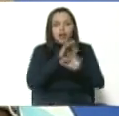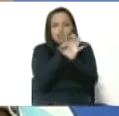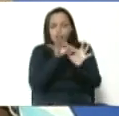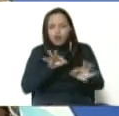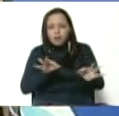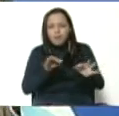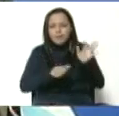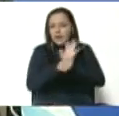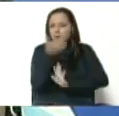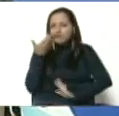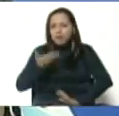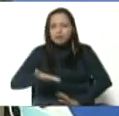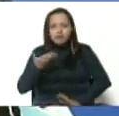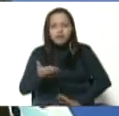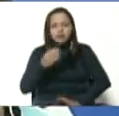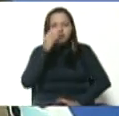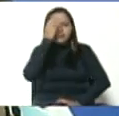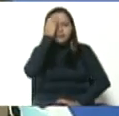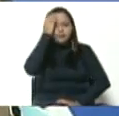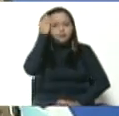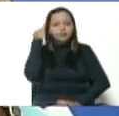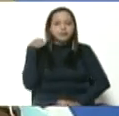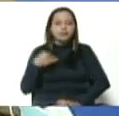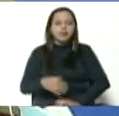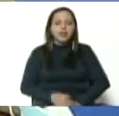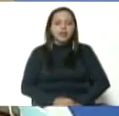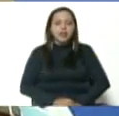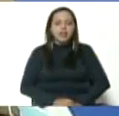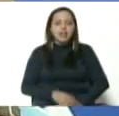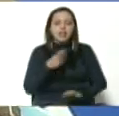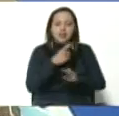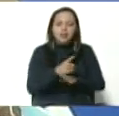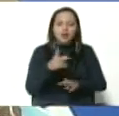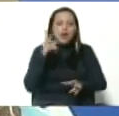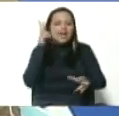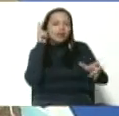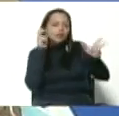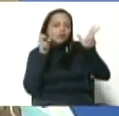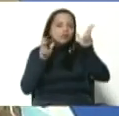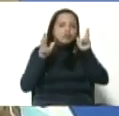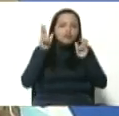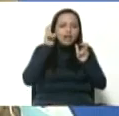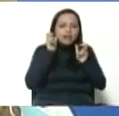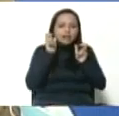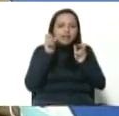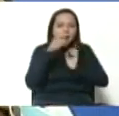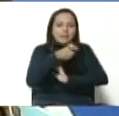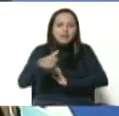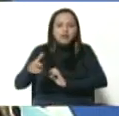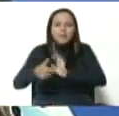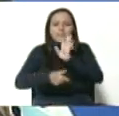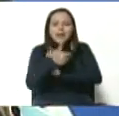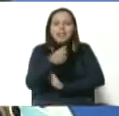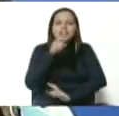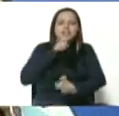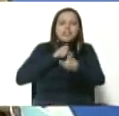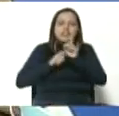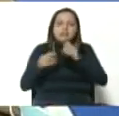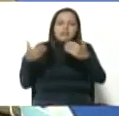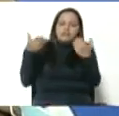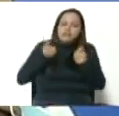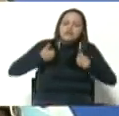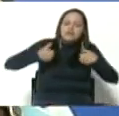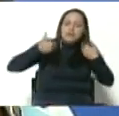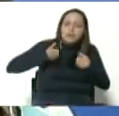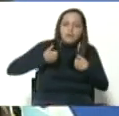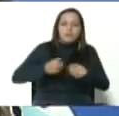más importante, uno tiene que escuchar más a aquellos que más han sido agredidos, aquellos que